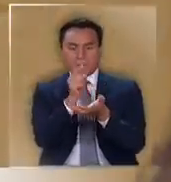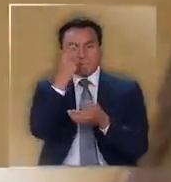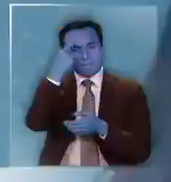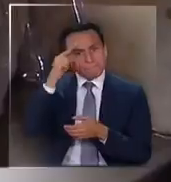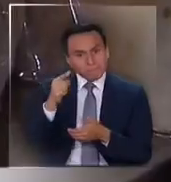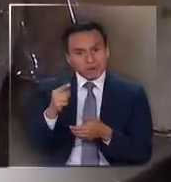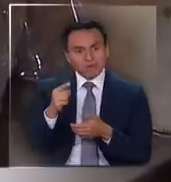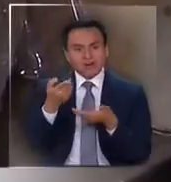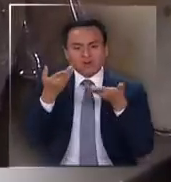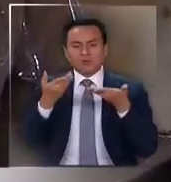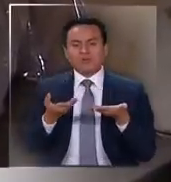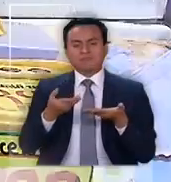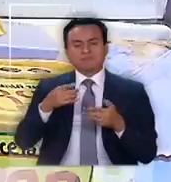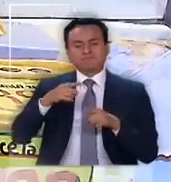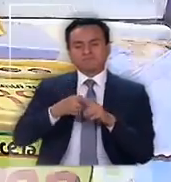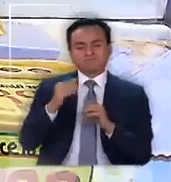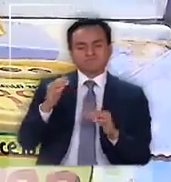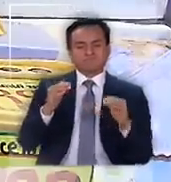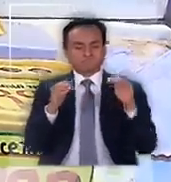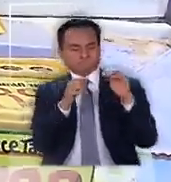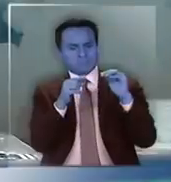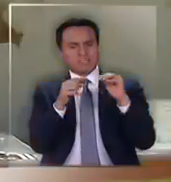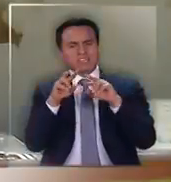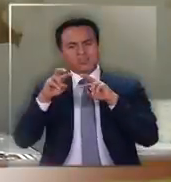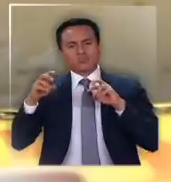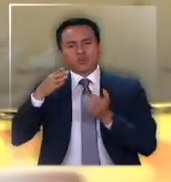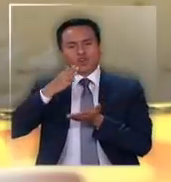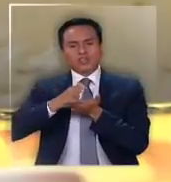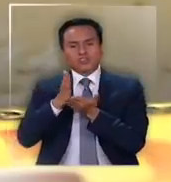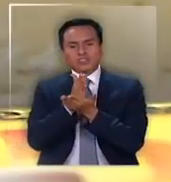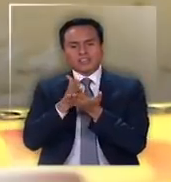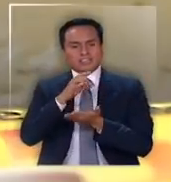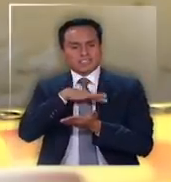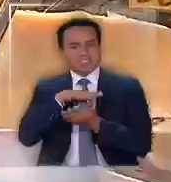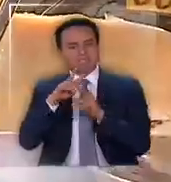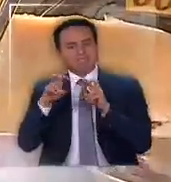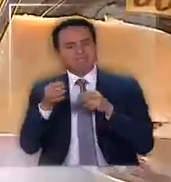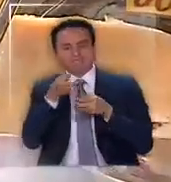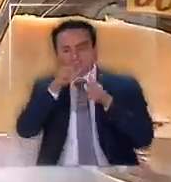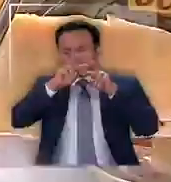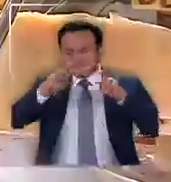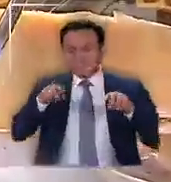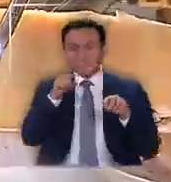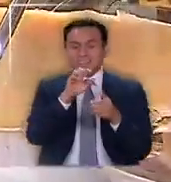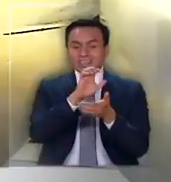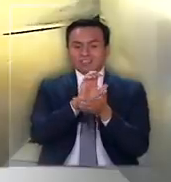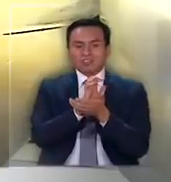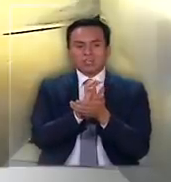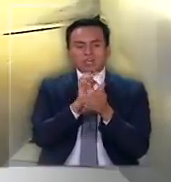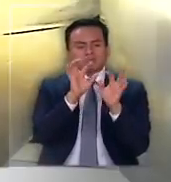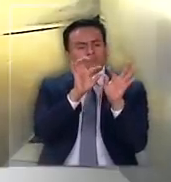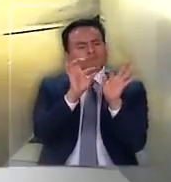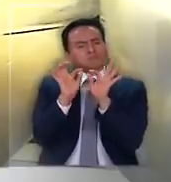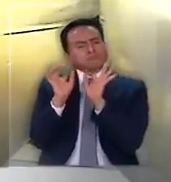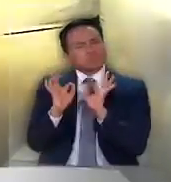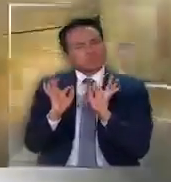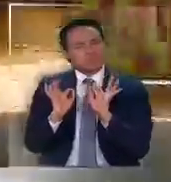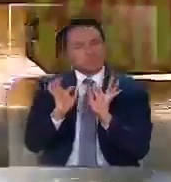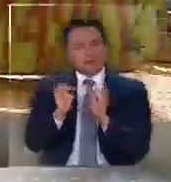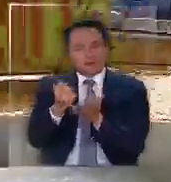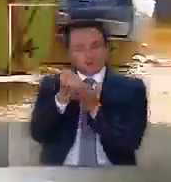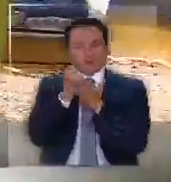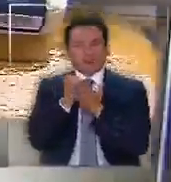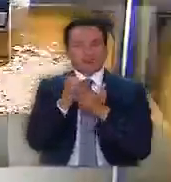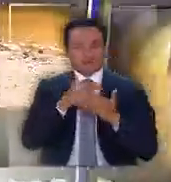queso tiene hoy su reivindicación de la mano de un estudio del Colegio de Nutricionistas de Chile, que sostiene que en dosis adecuadas ayuda al